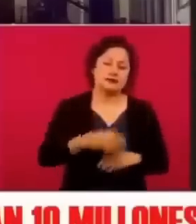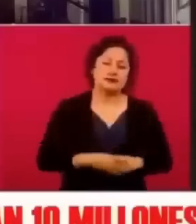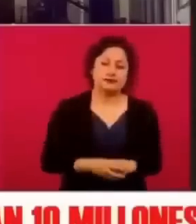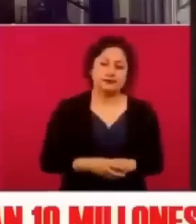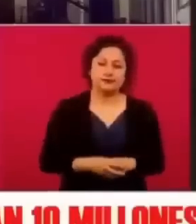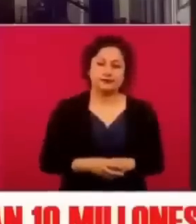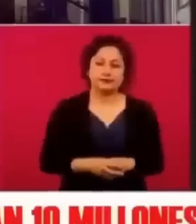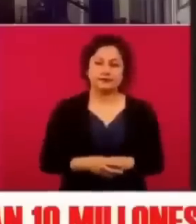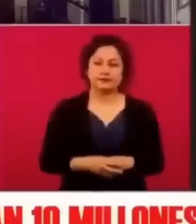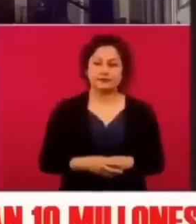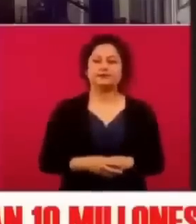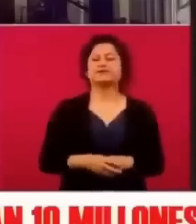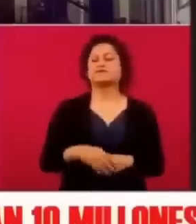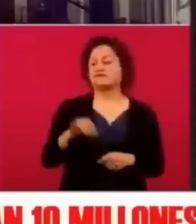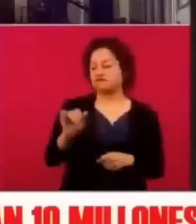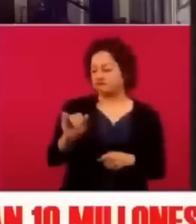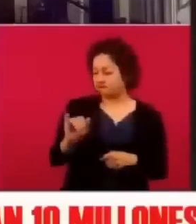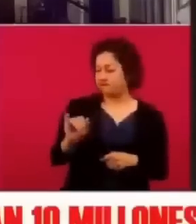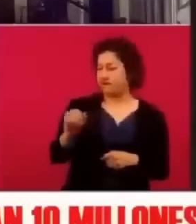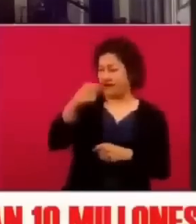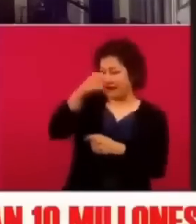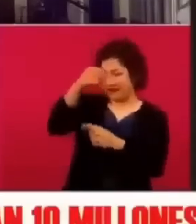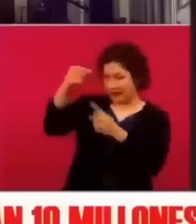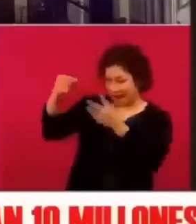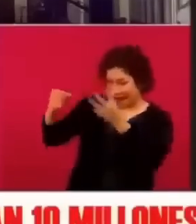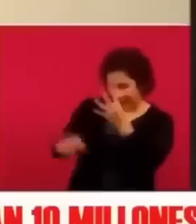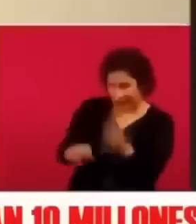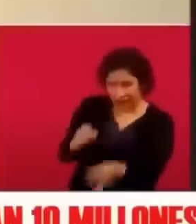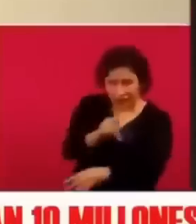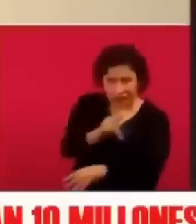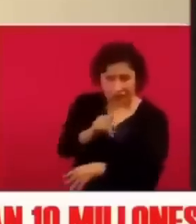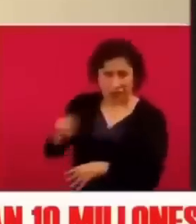La R3D. Sí, sí, sí, sí. Todos ellos.